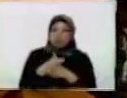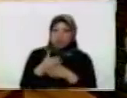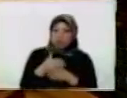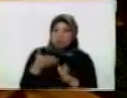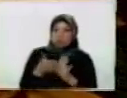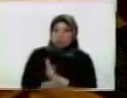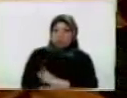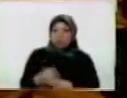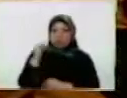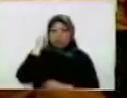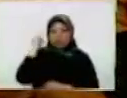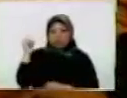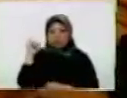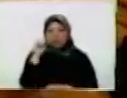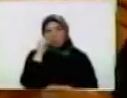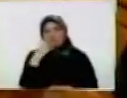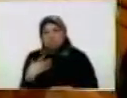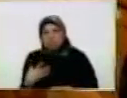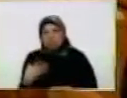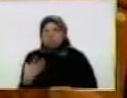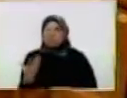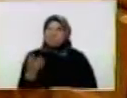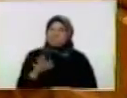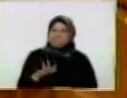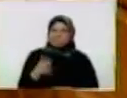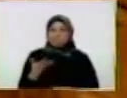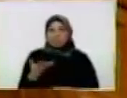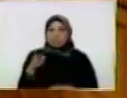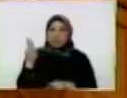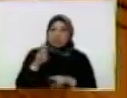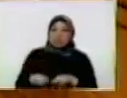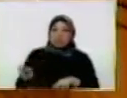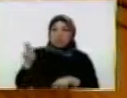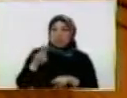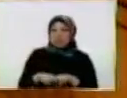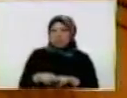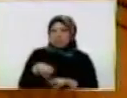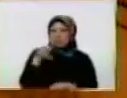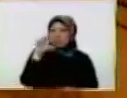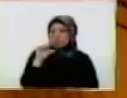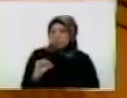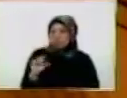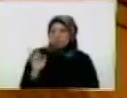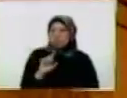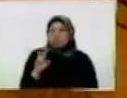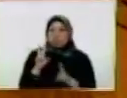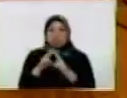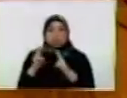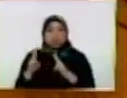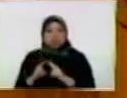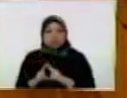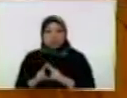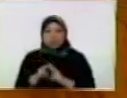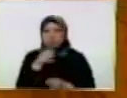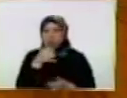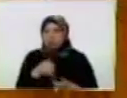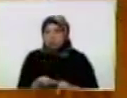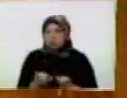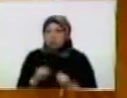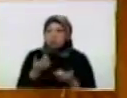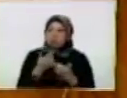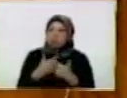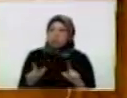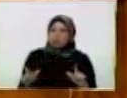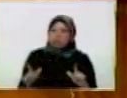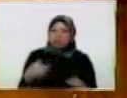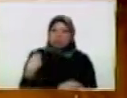punto, decíamos, bueno, nosotros éramos muy pequeños, ¿no? En eso no podemos contar tantas anécdotas vivenciales como